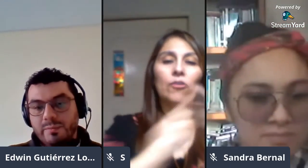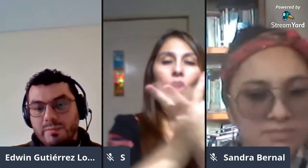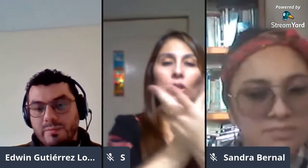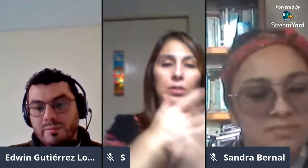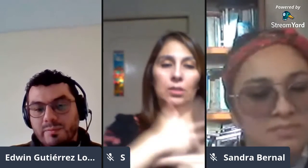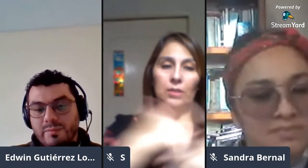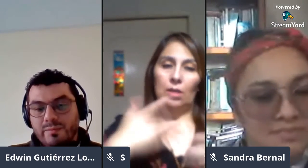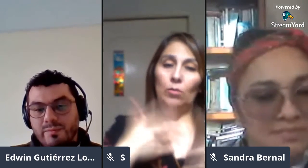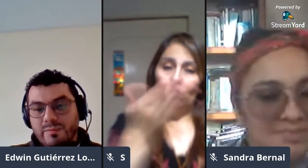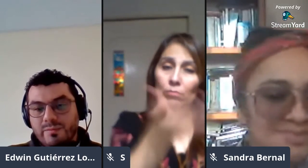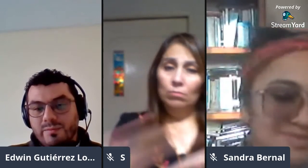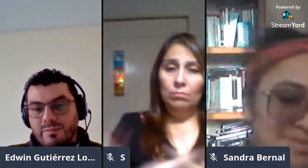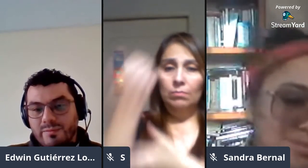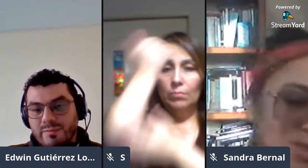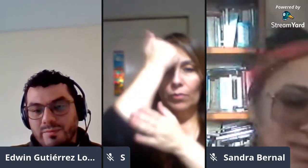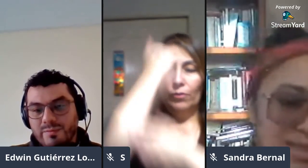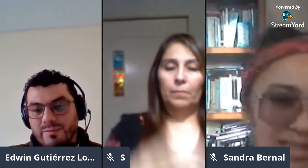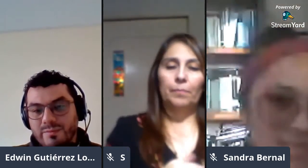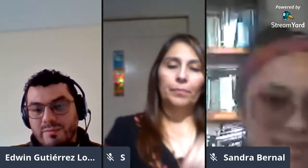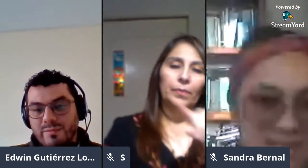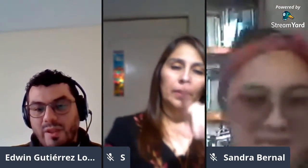Bienvenida, profe.